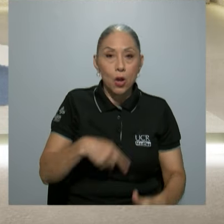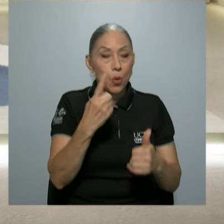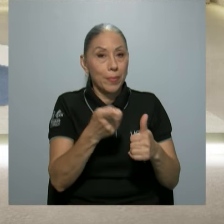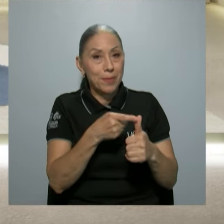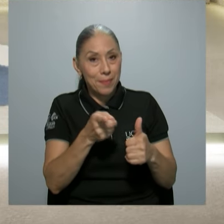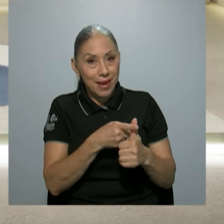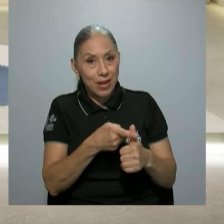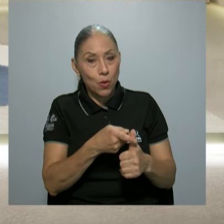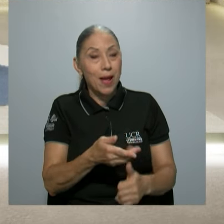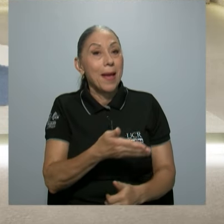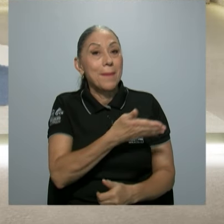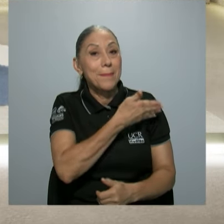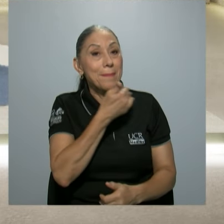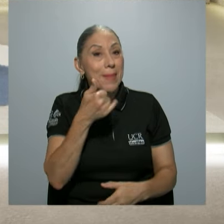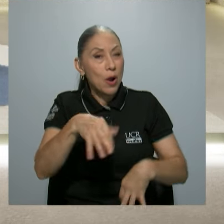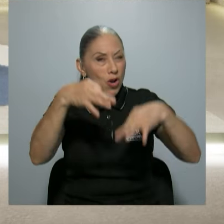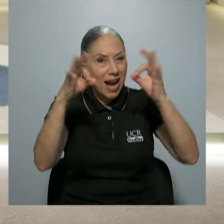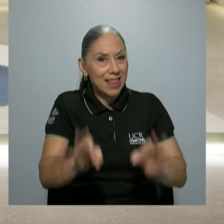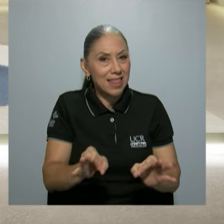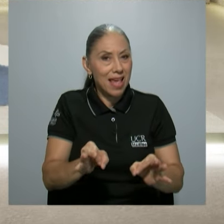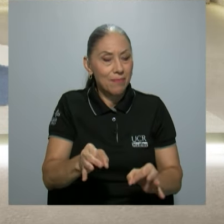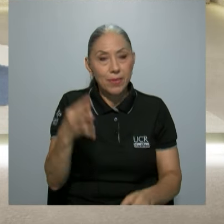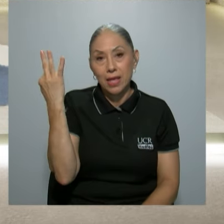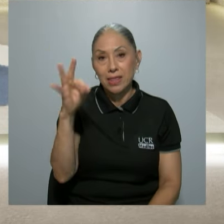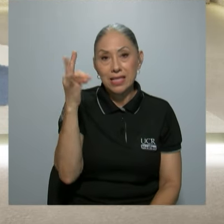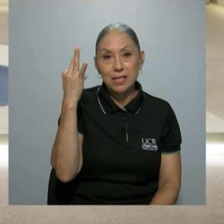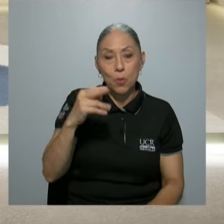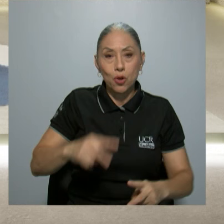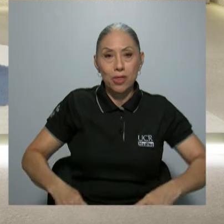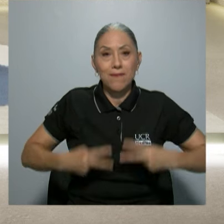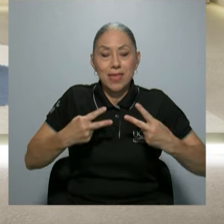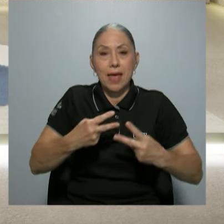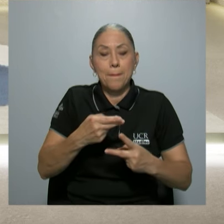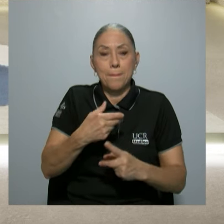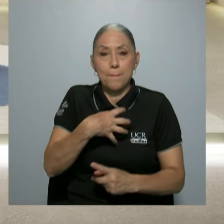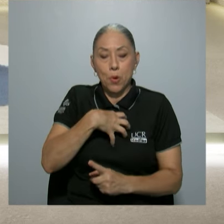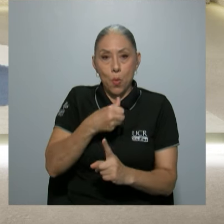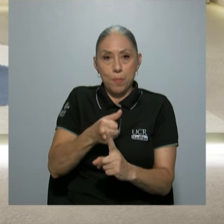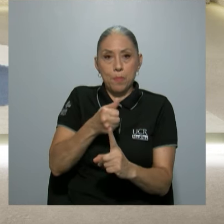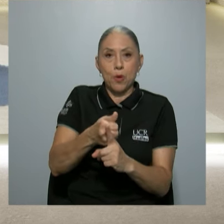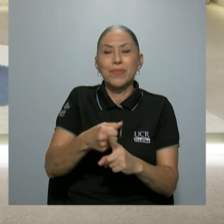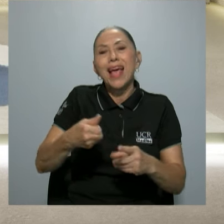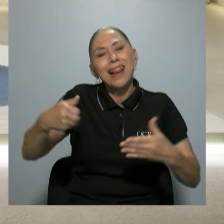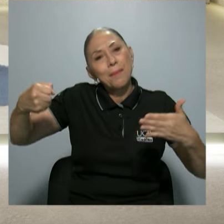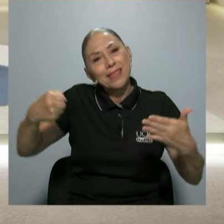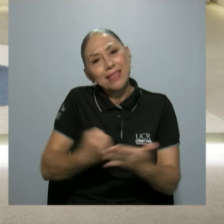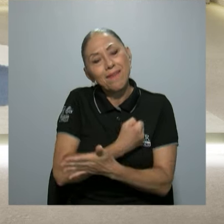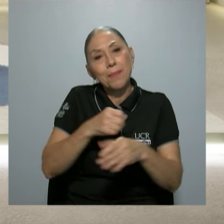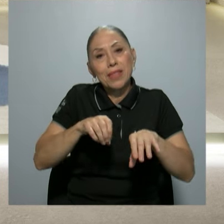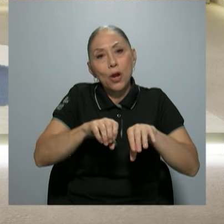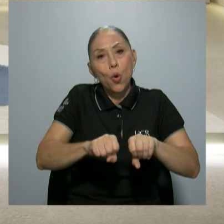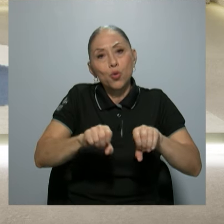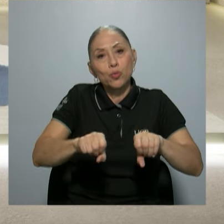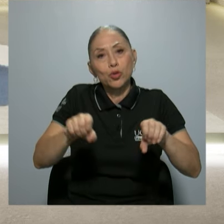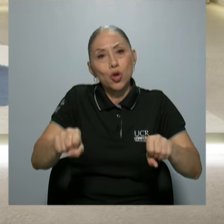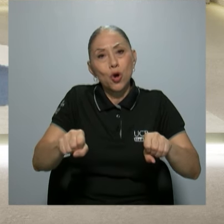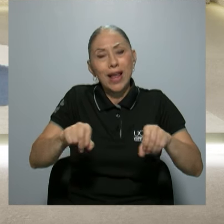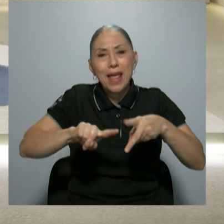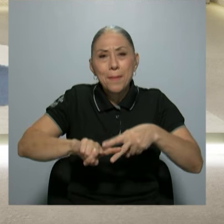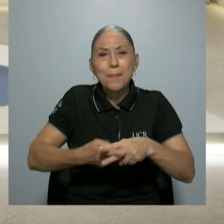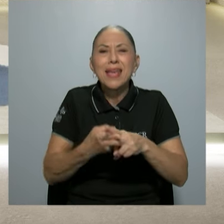la mejor garantía es un testimonio de vida propio, ¿verdad? Lamentablemente la corrupción empieza en el alma del ser humano